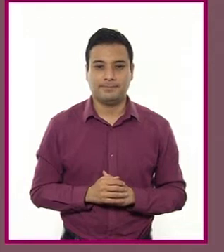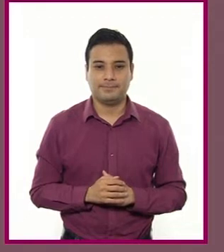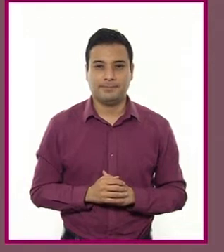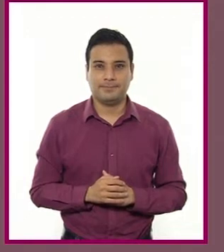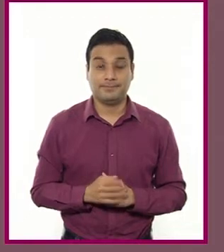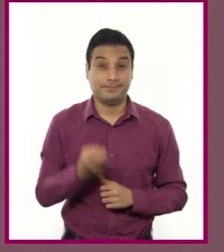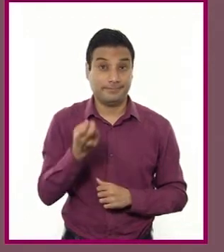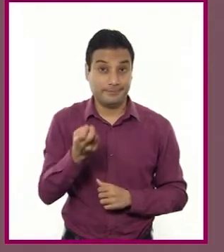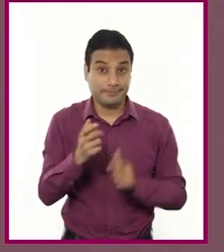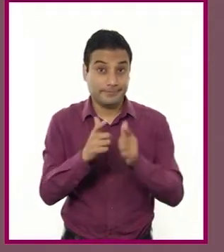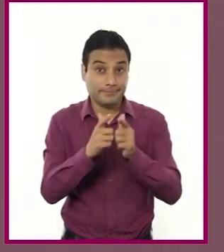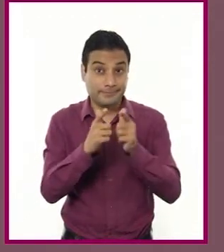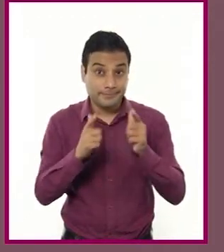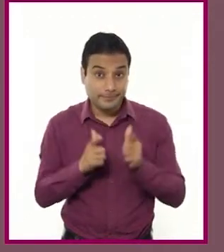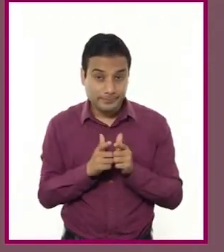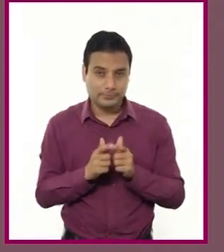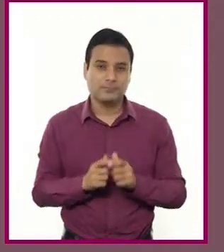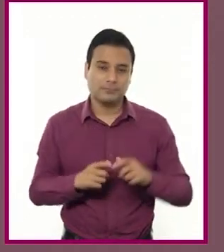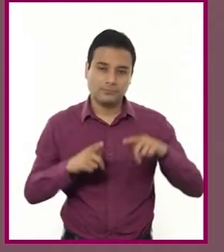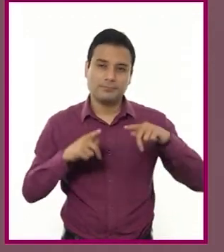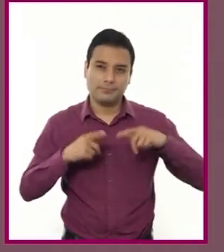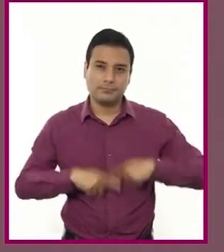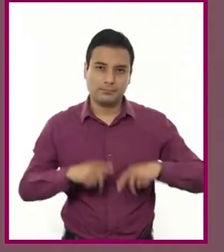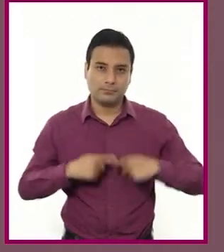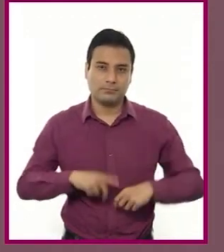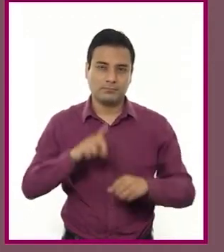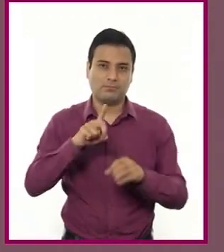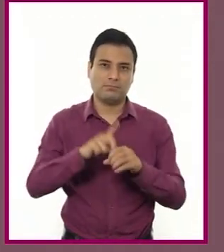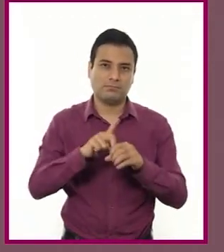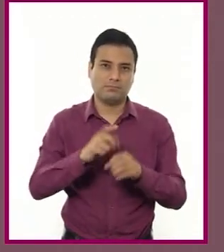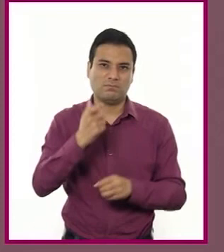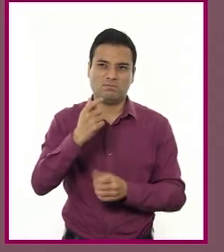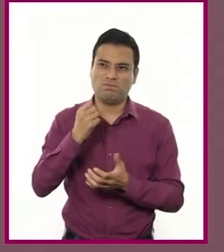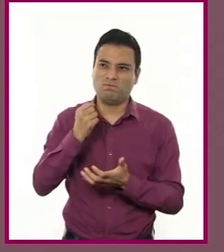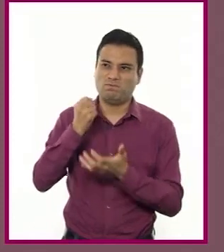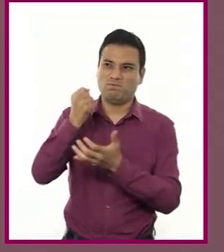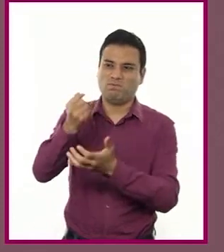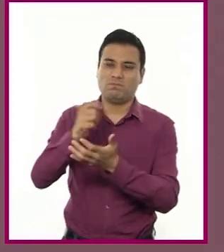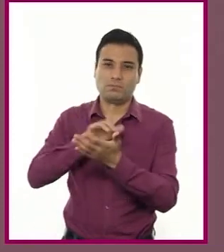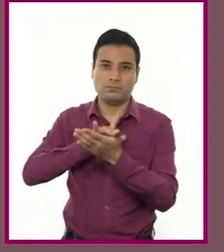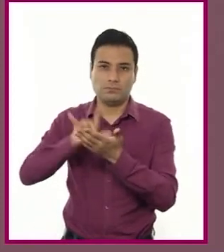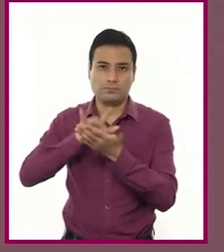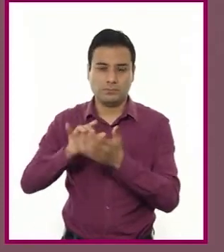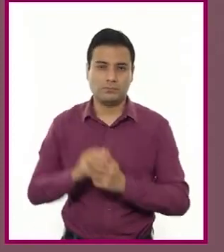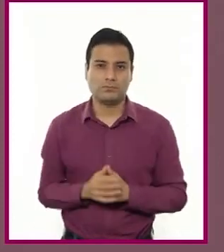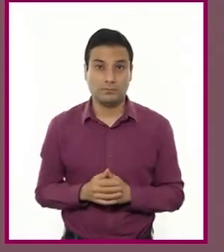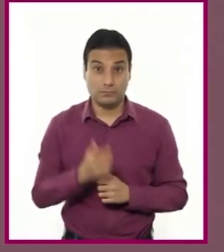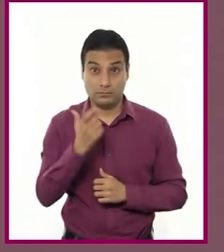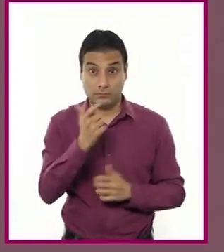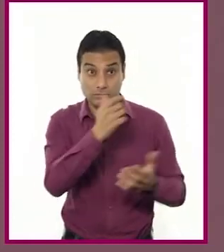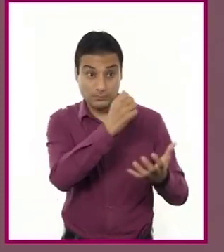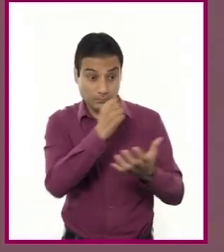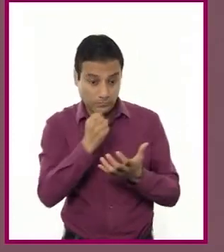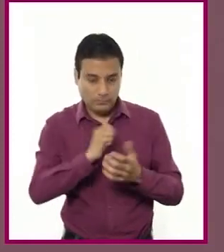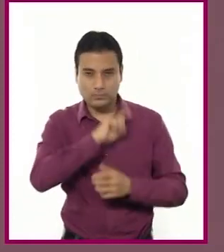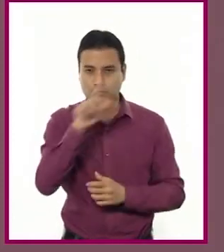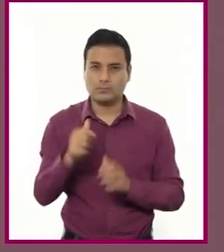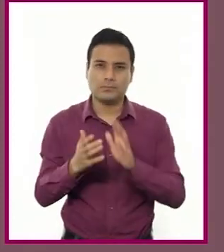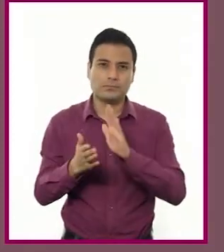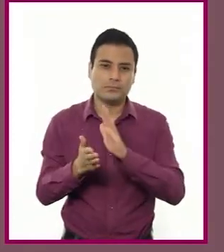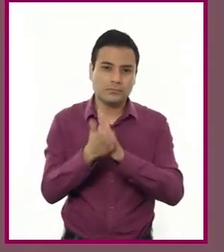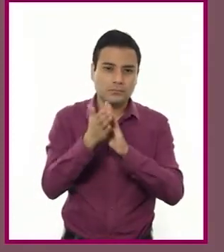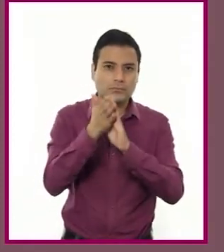Esta orden recibió muchos donativos y heredaron millonarias fortunas. Gracias a ese dinero, pudieron construir